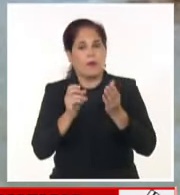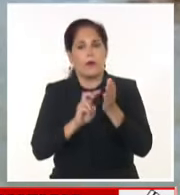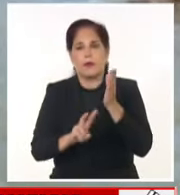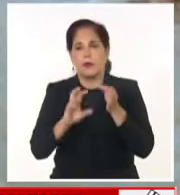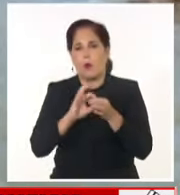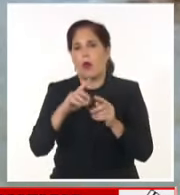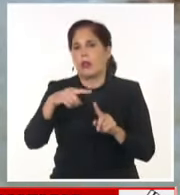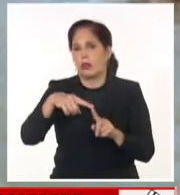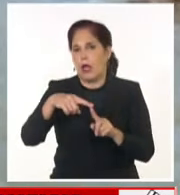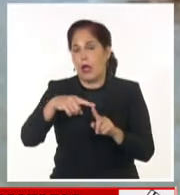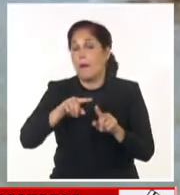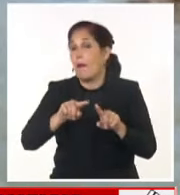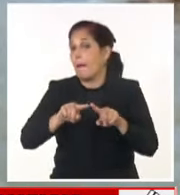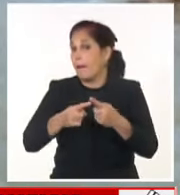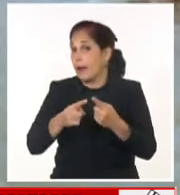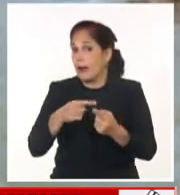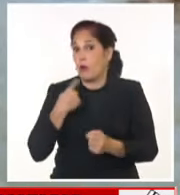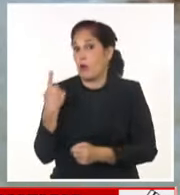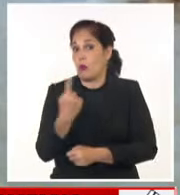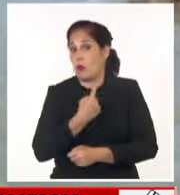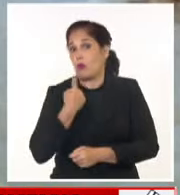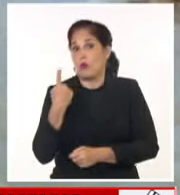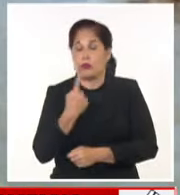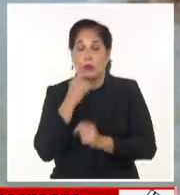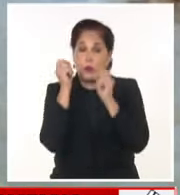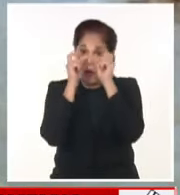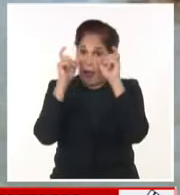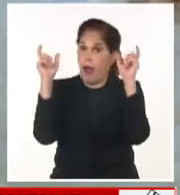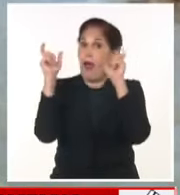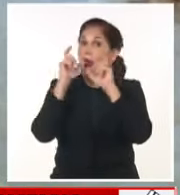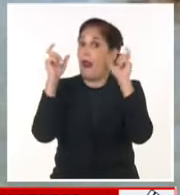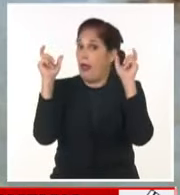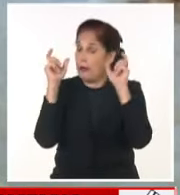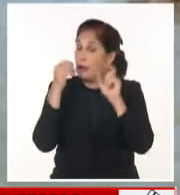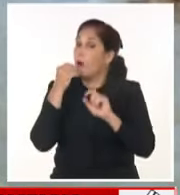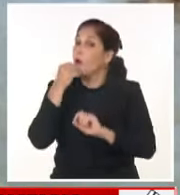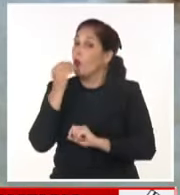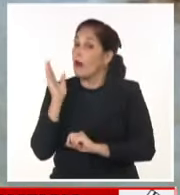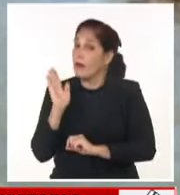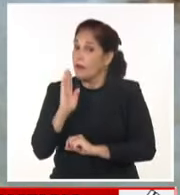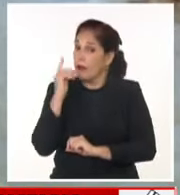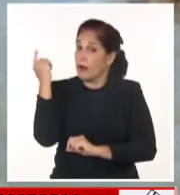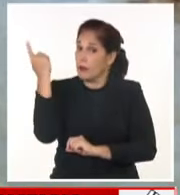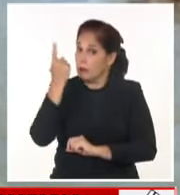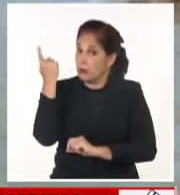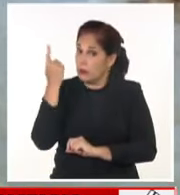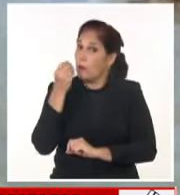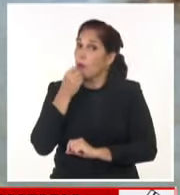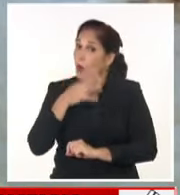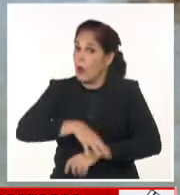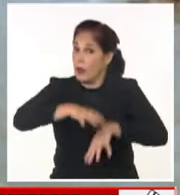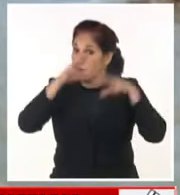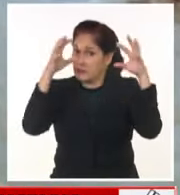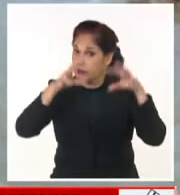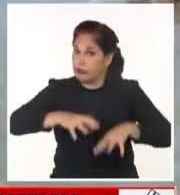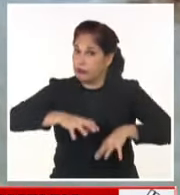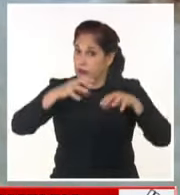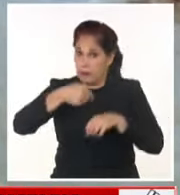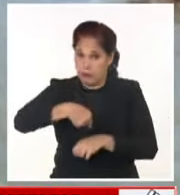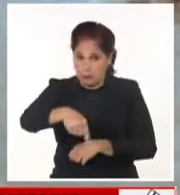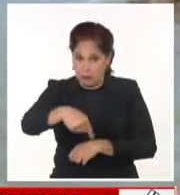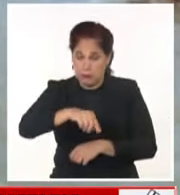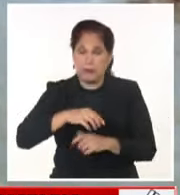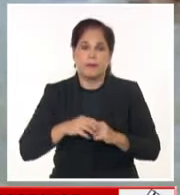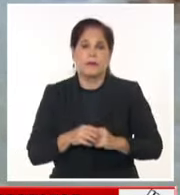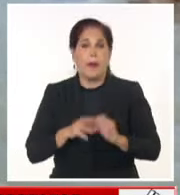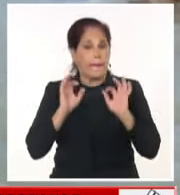pero también estamos todos alertas por el pronóstico del deterioro del estado del tiempo para las próximas horas. Es